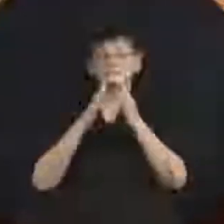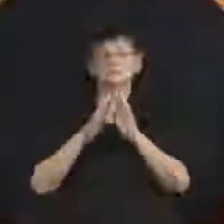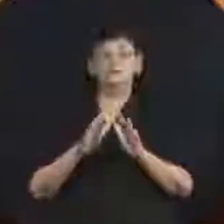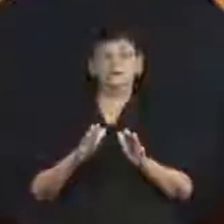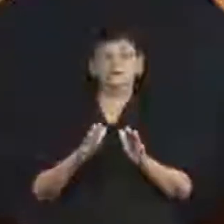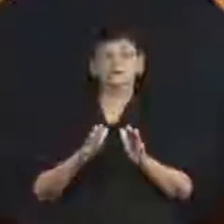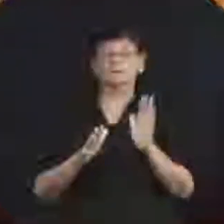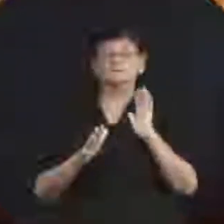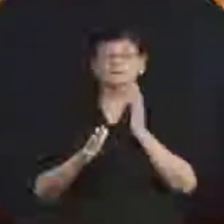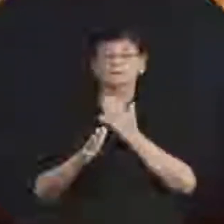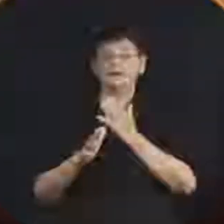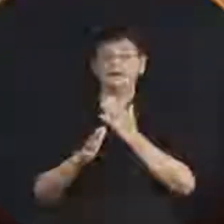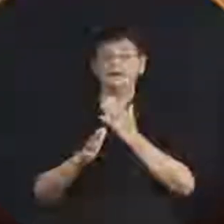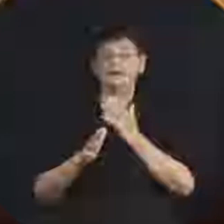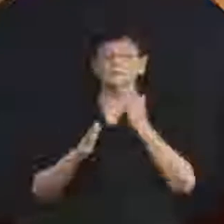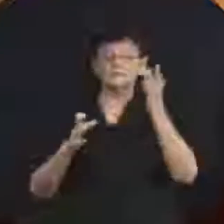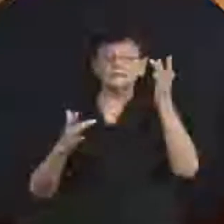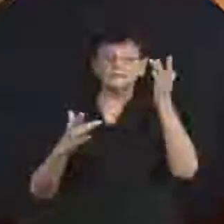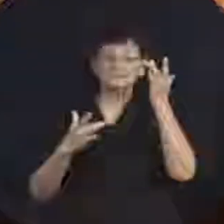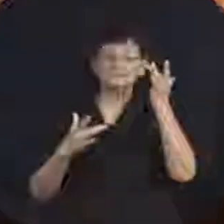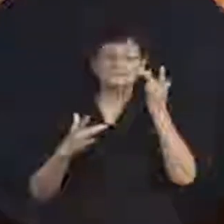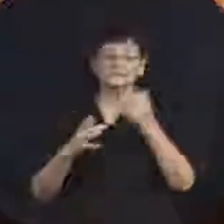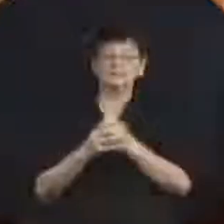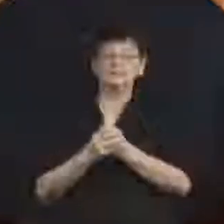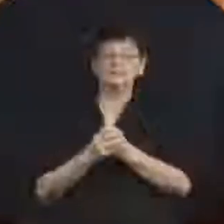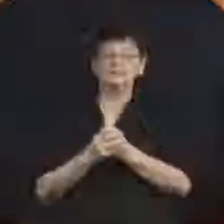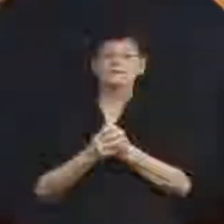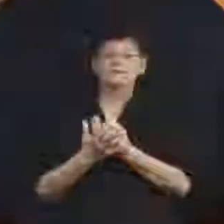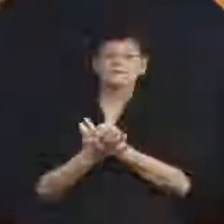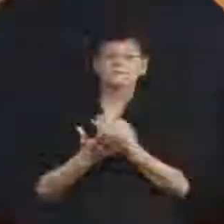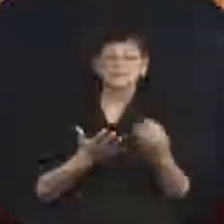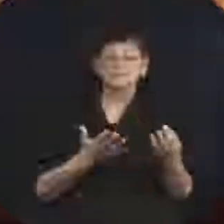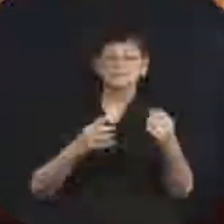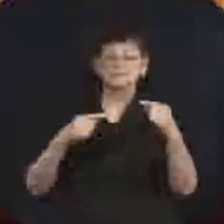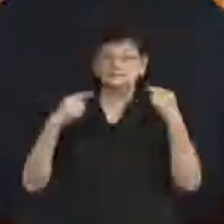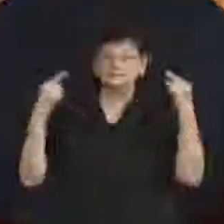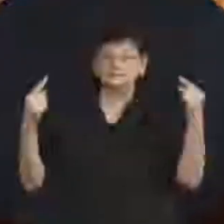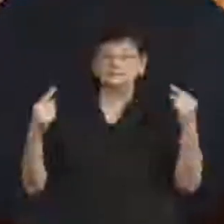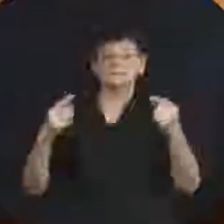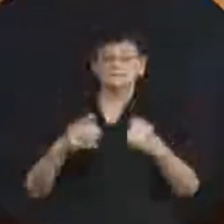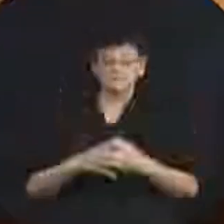silencio nuestras enfermedades, faltas y pecados.